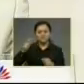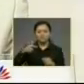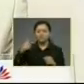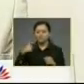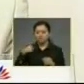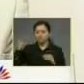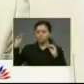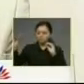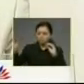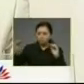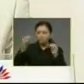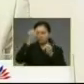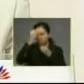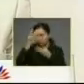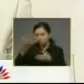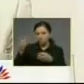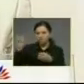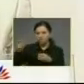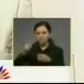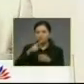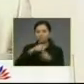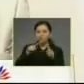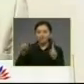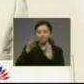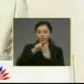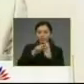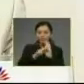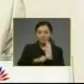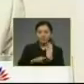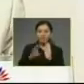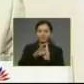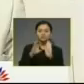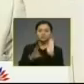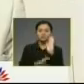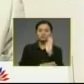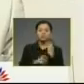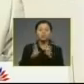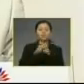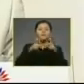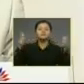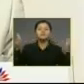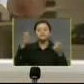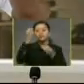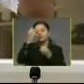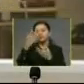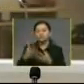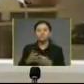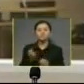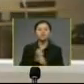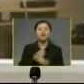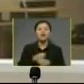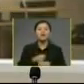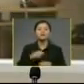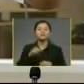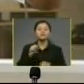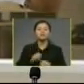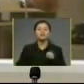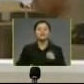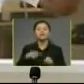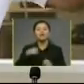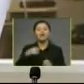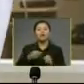cosa. Pero no es necesario normar en la Constitución que hay el exceso de información hace daño. Pero ya empezamos a pensar en